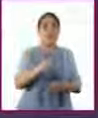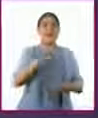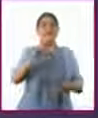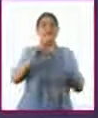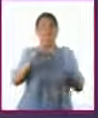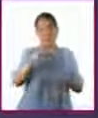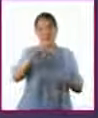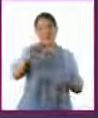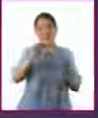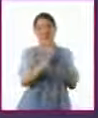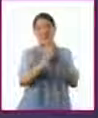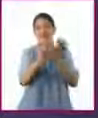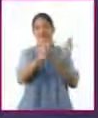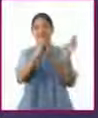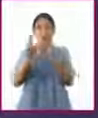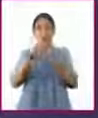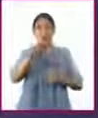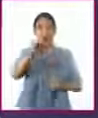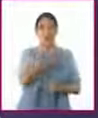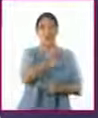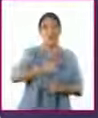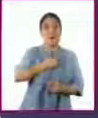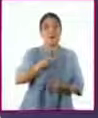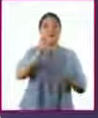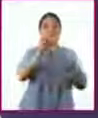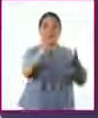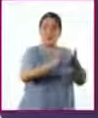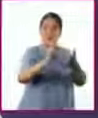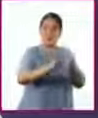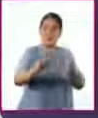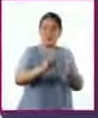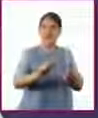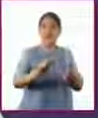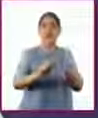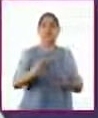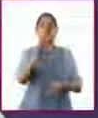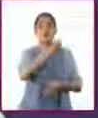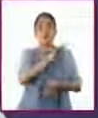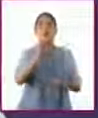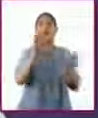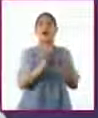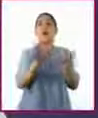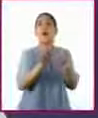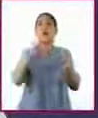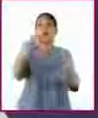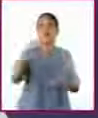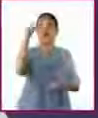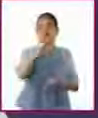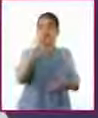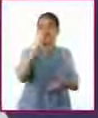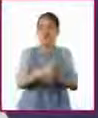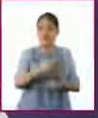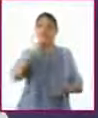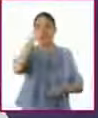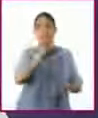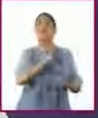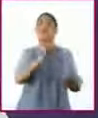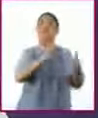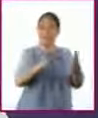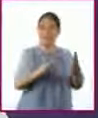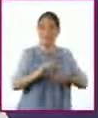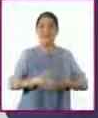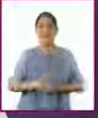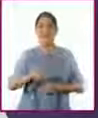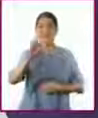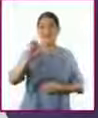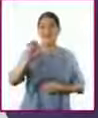corriente literaria. Si les gusta su estilo de escritura, puede ser una buena opción para consultar.